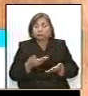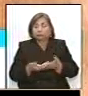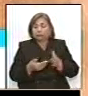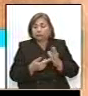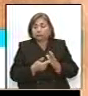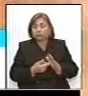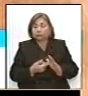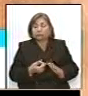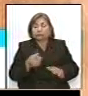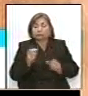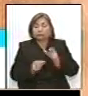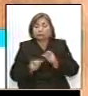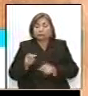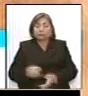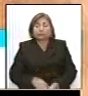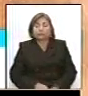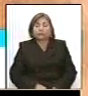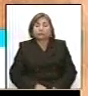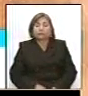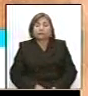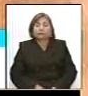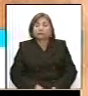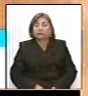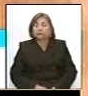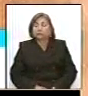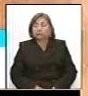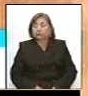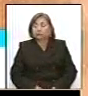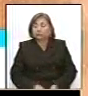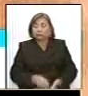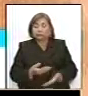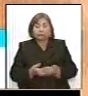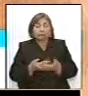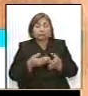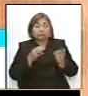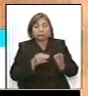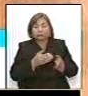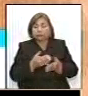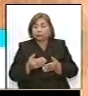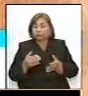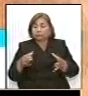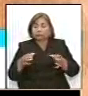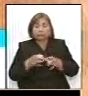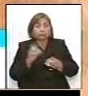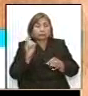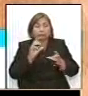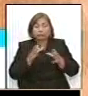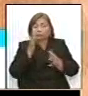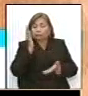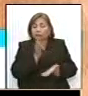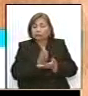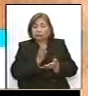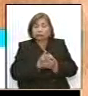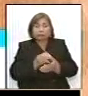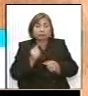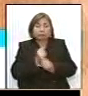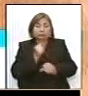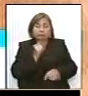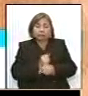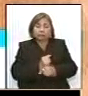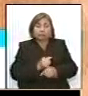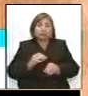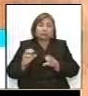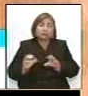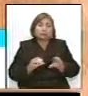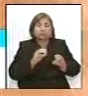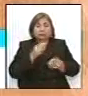recursos públicos, que ha tomado acciones correctivas pertinentes, que un congresista no puede ser sancionado por funciones laborales realizadas